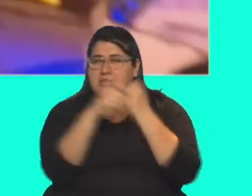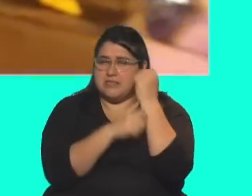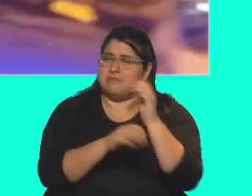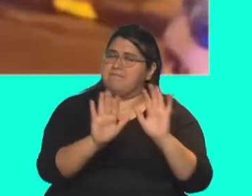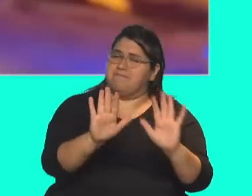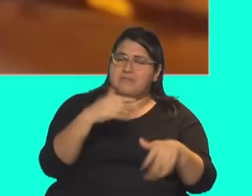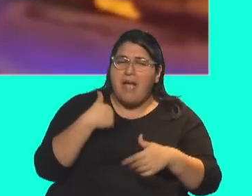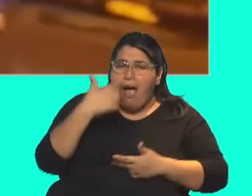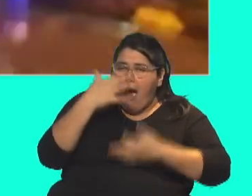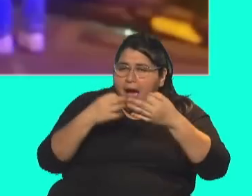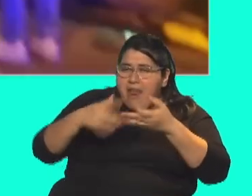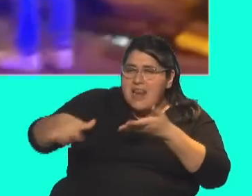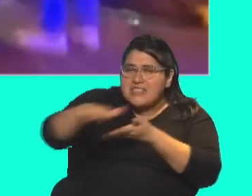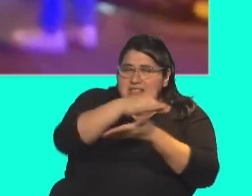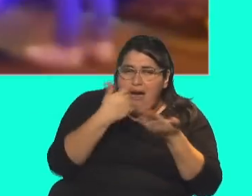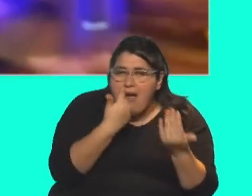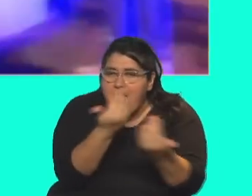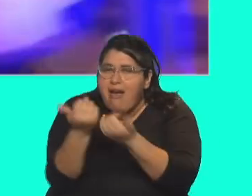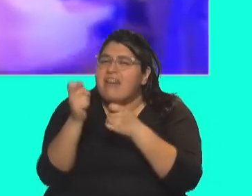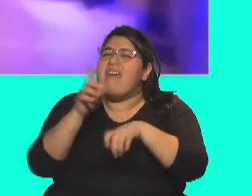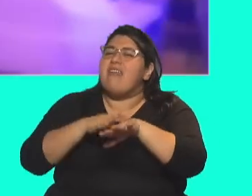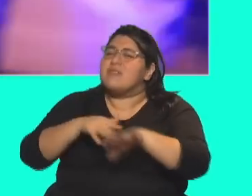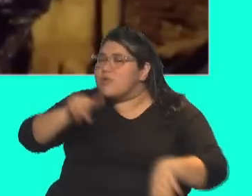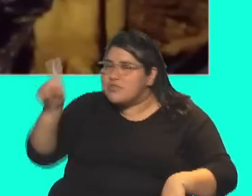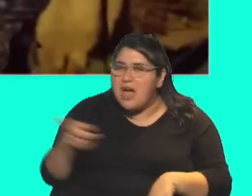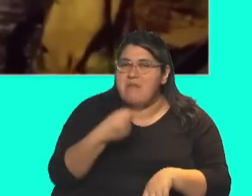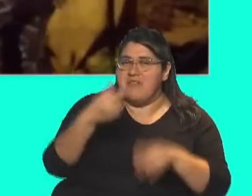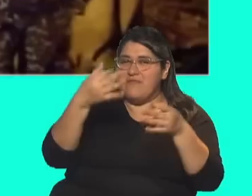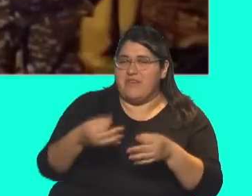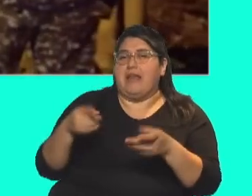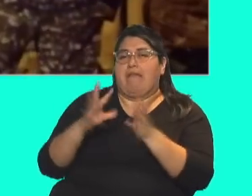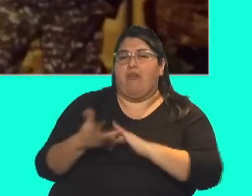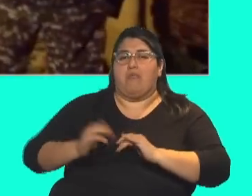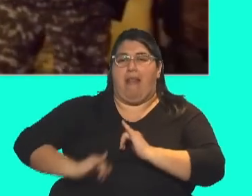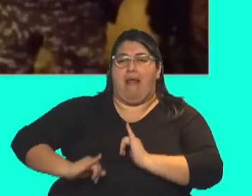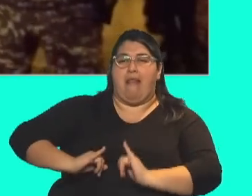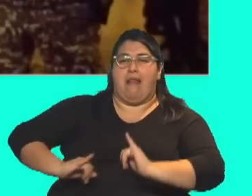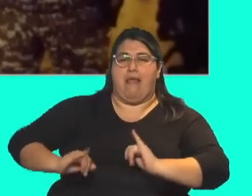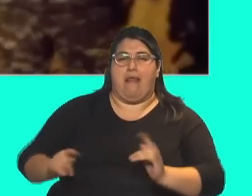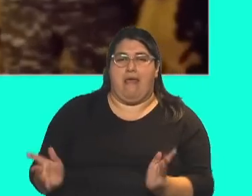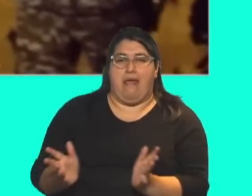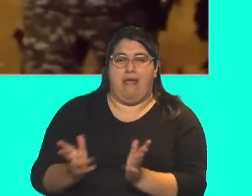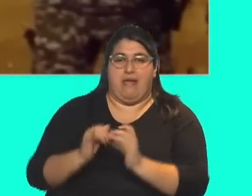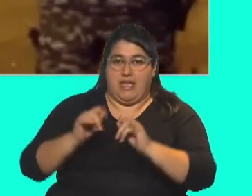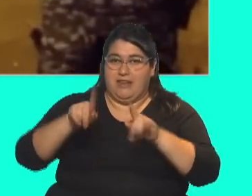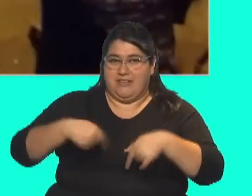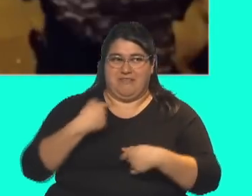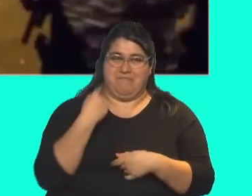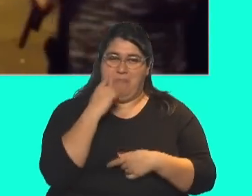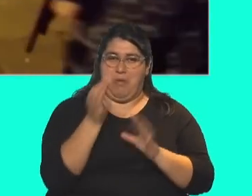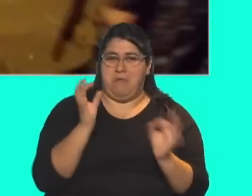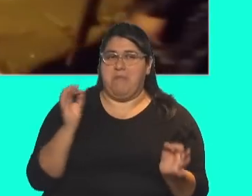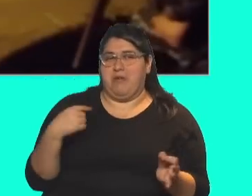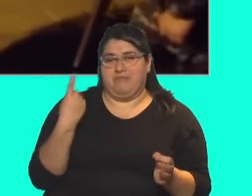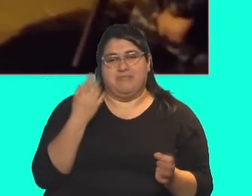es quiénes son los autores intelectuales y quiénes son los que incitan a este tipo de prácticas están a la vista de más a ver hasta